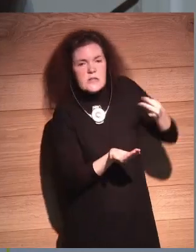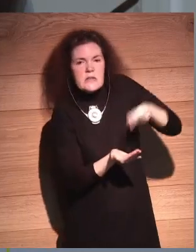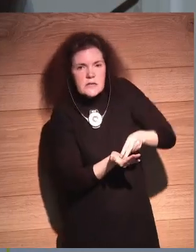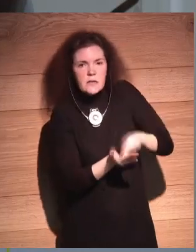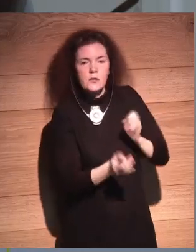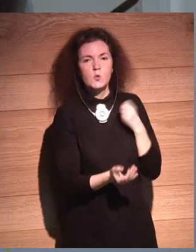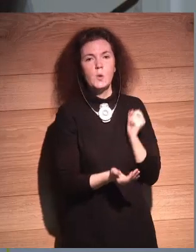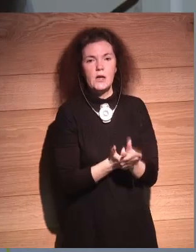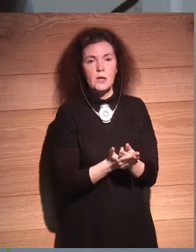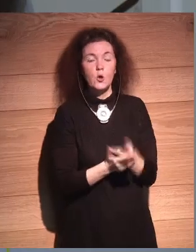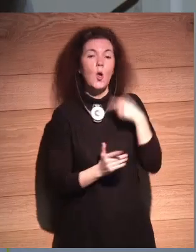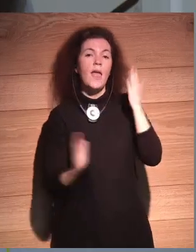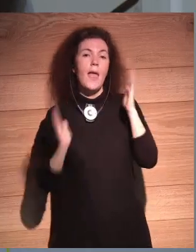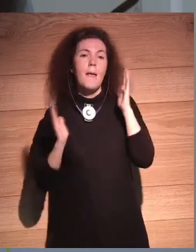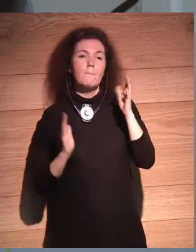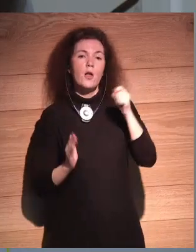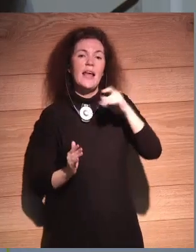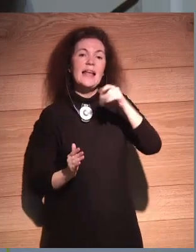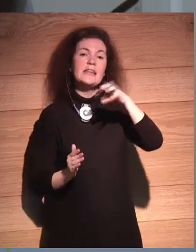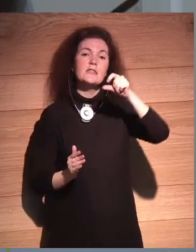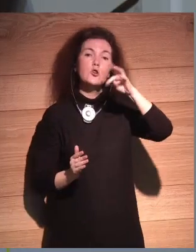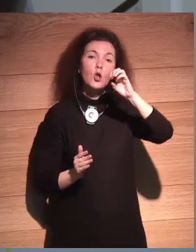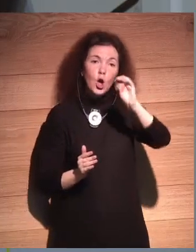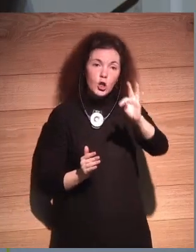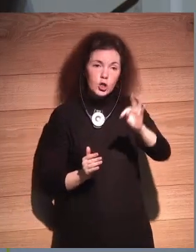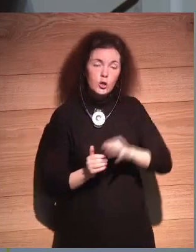Hoy y en la época de Roald Amundsen y Robert Scott.